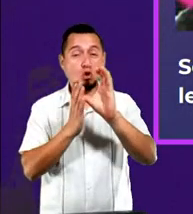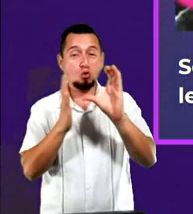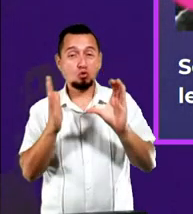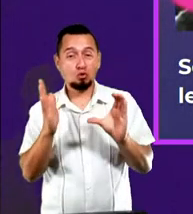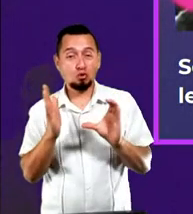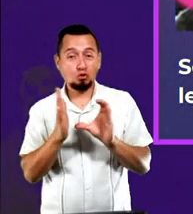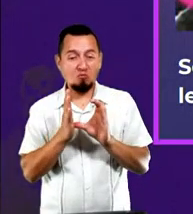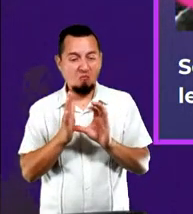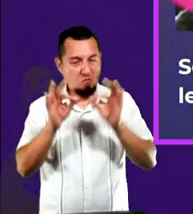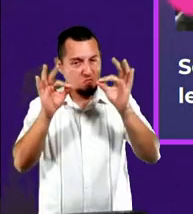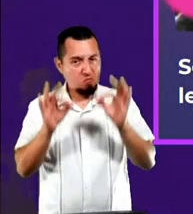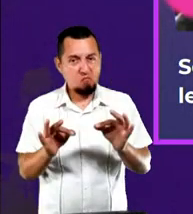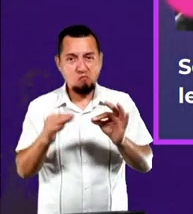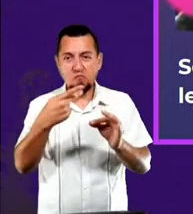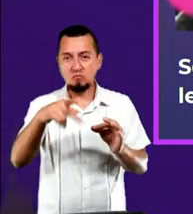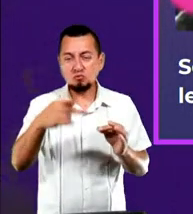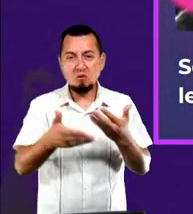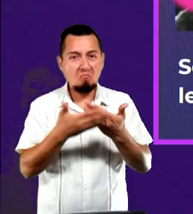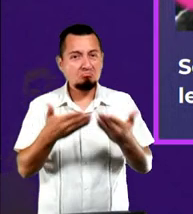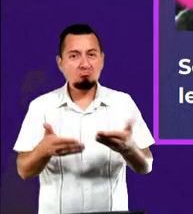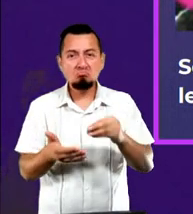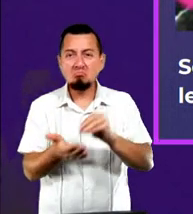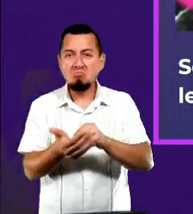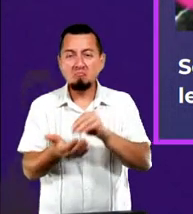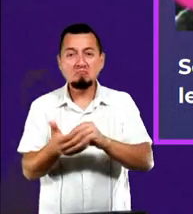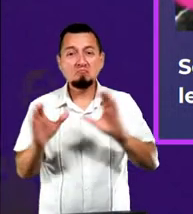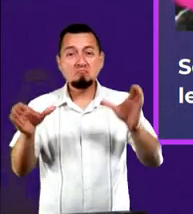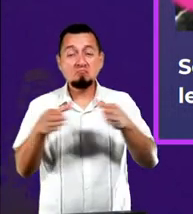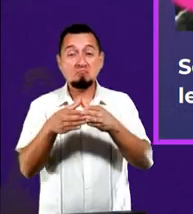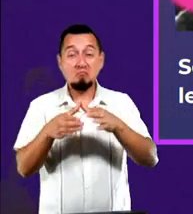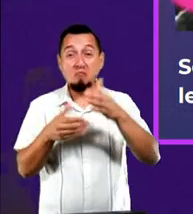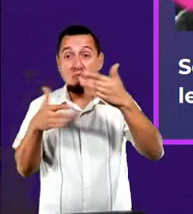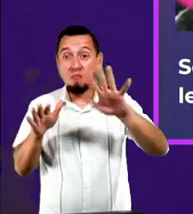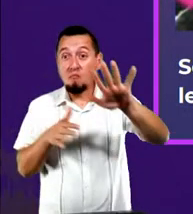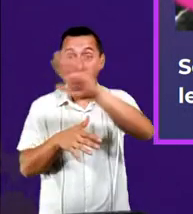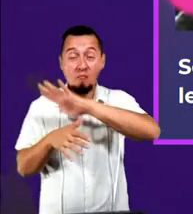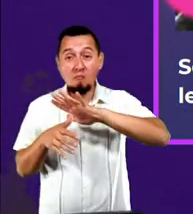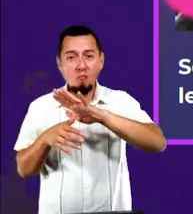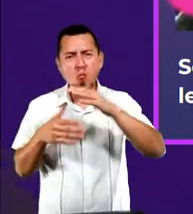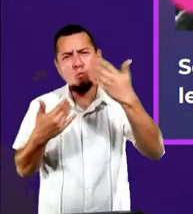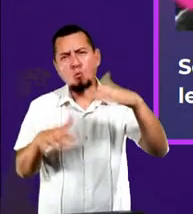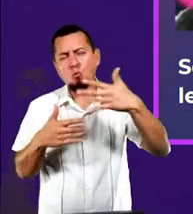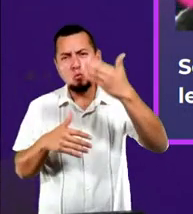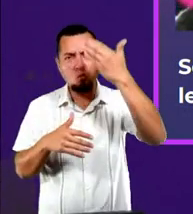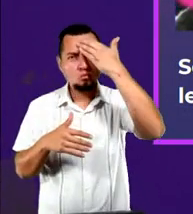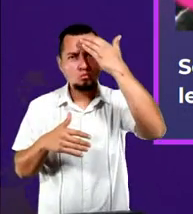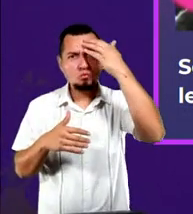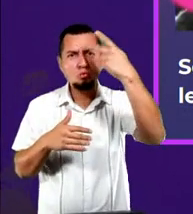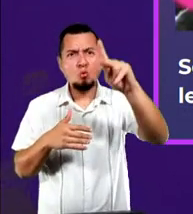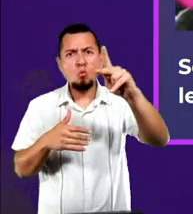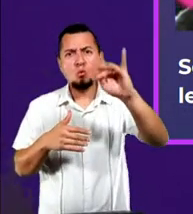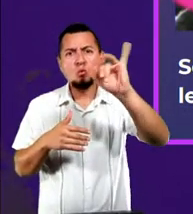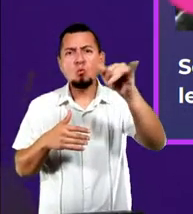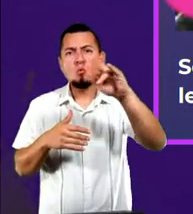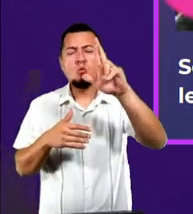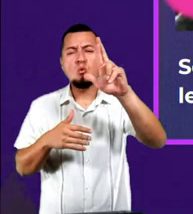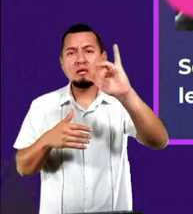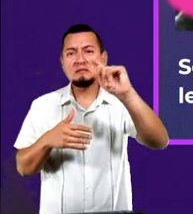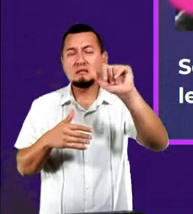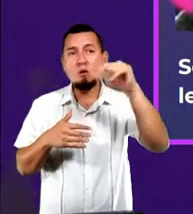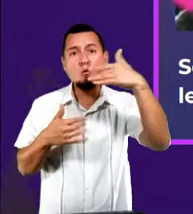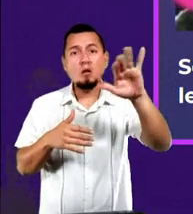congreso lo presidió un destacado jurista de Agualulco, Luis Manuel Rojas